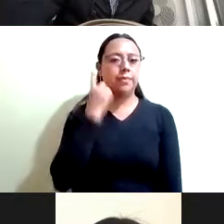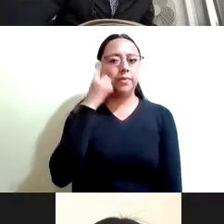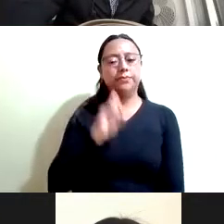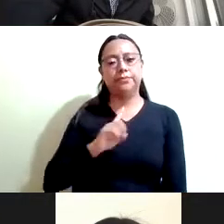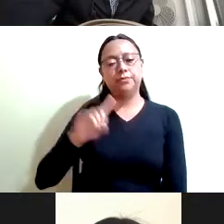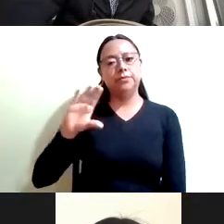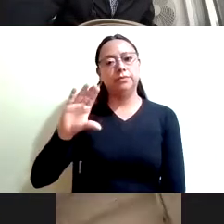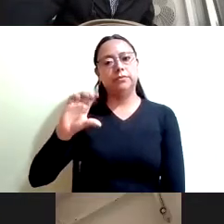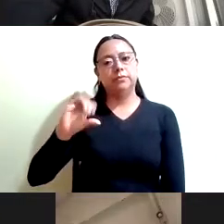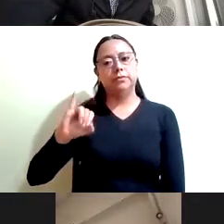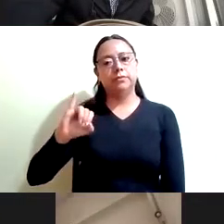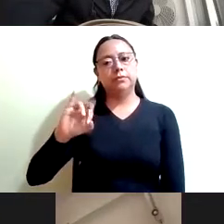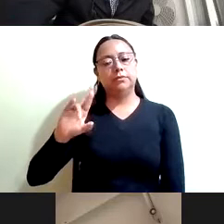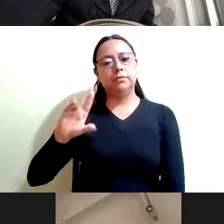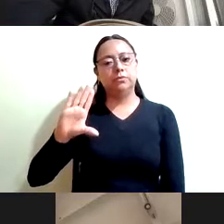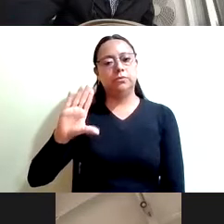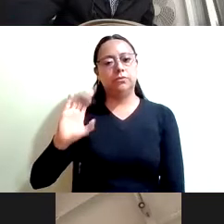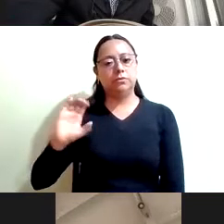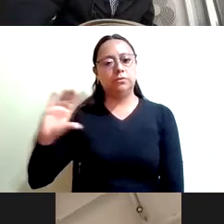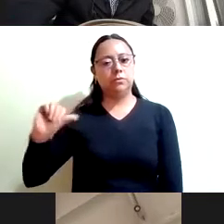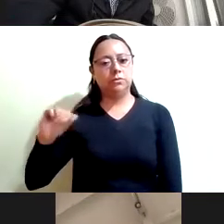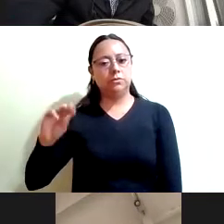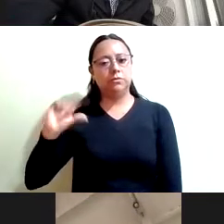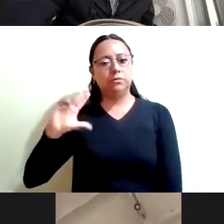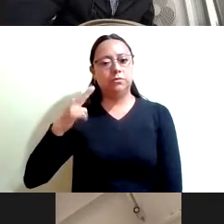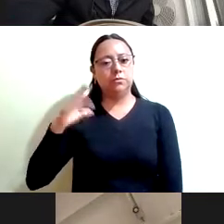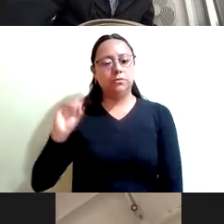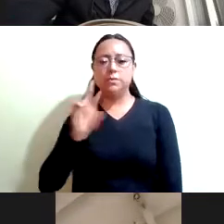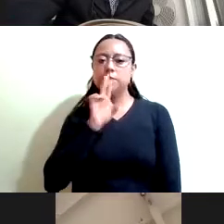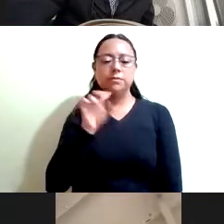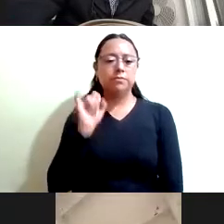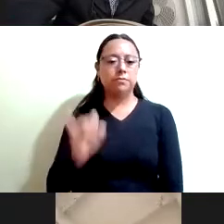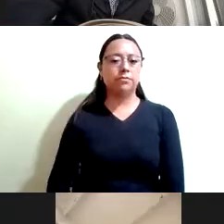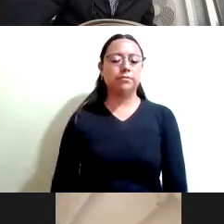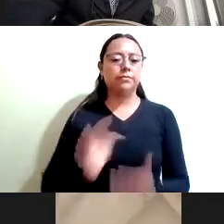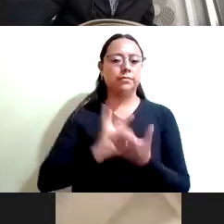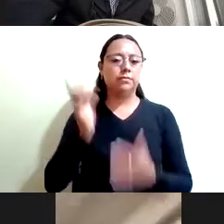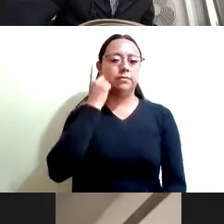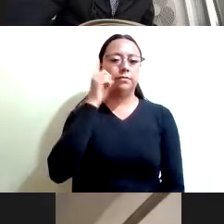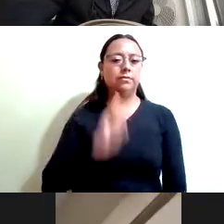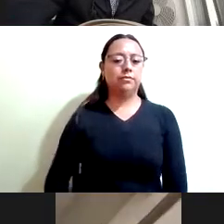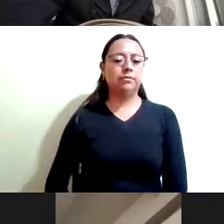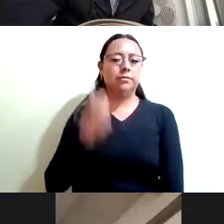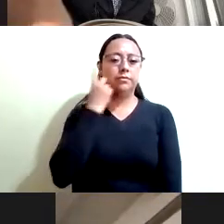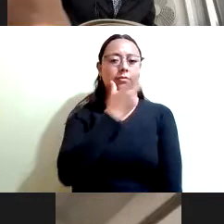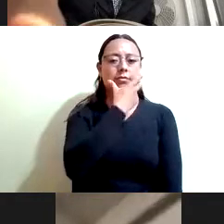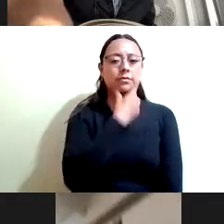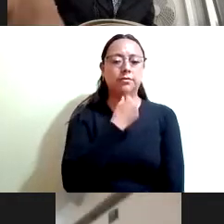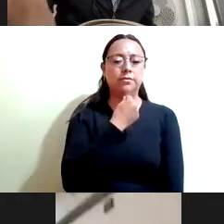Camacho Bastida. Circe Camacho, a favor. Gracias, diputada. Diputado Jesús Esma